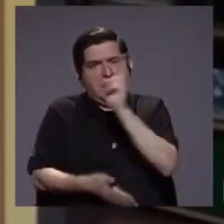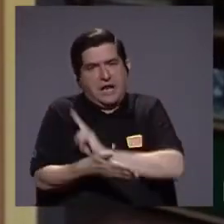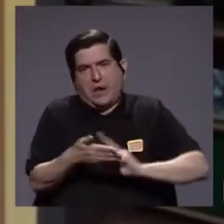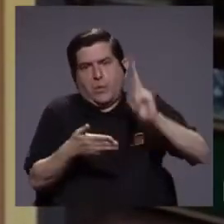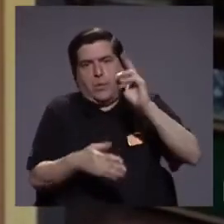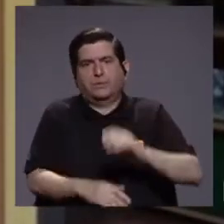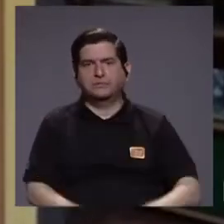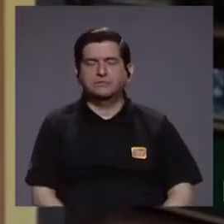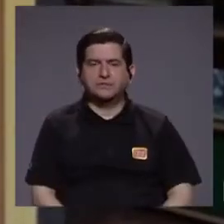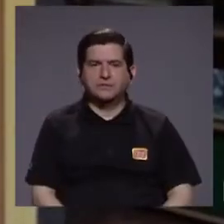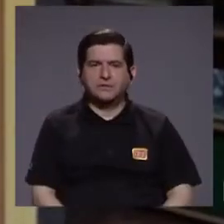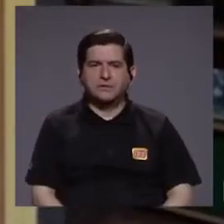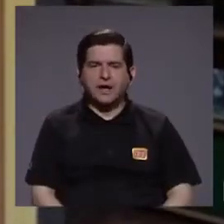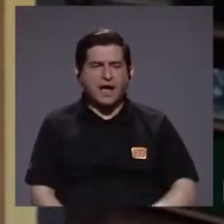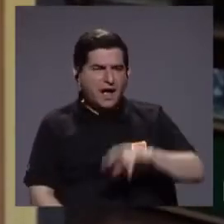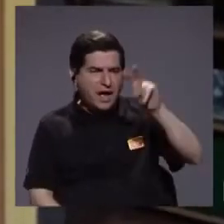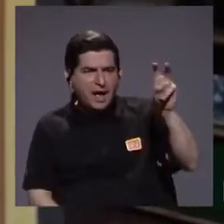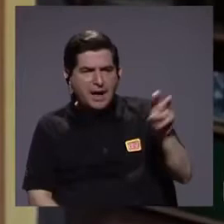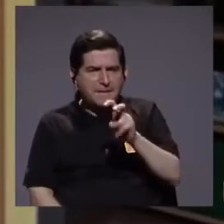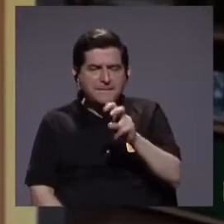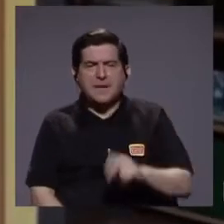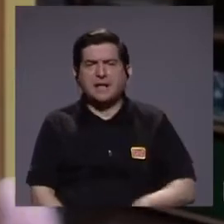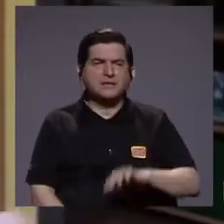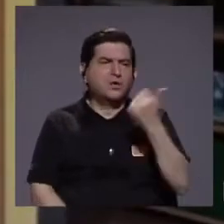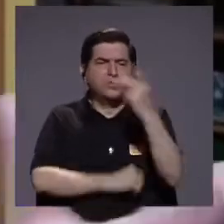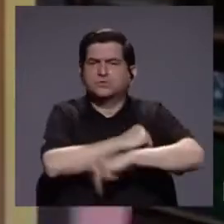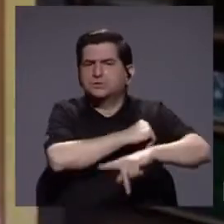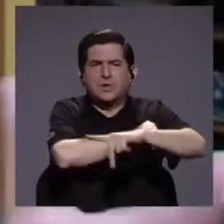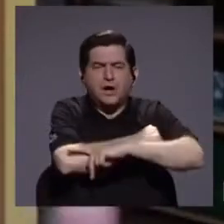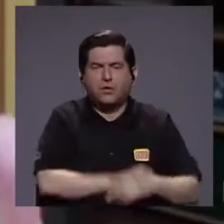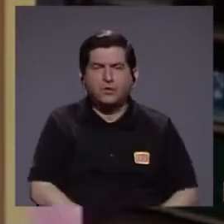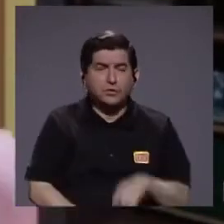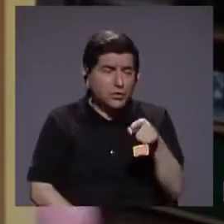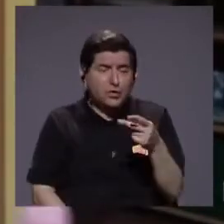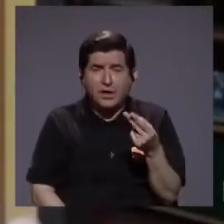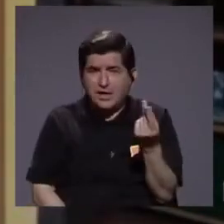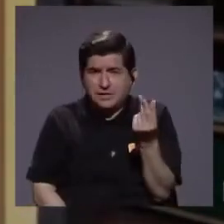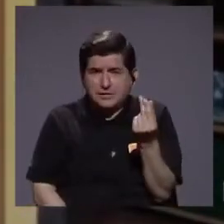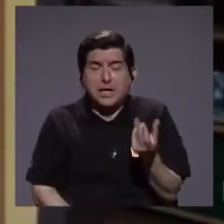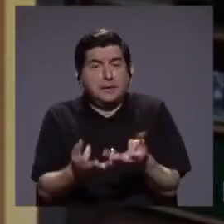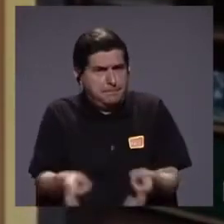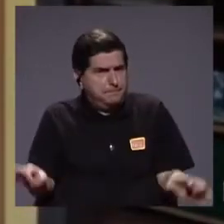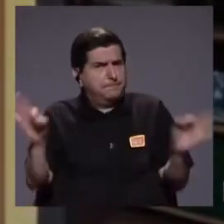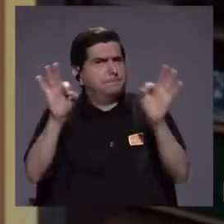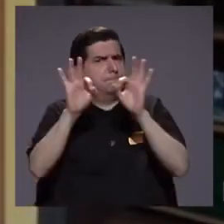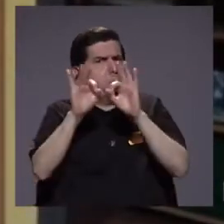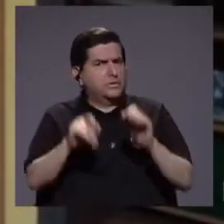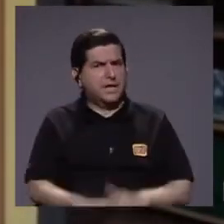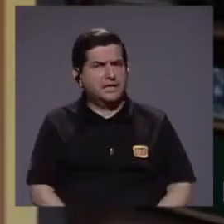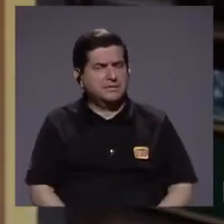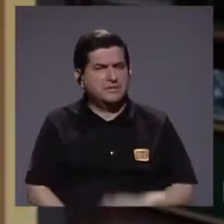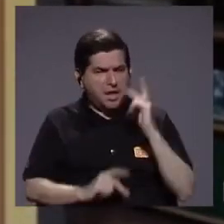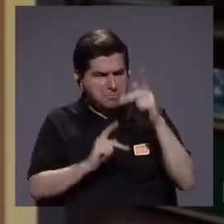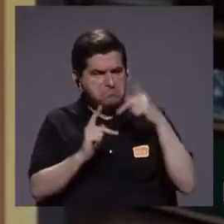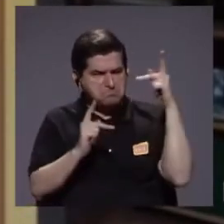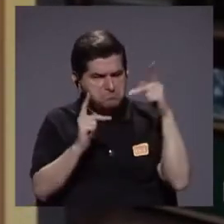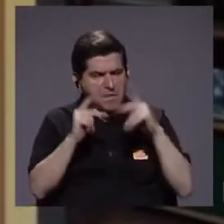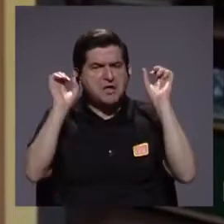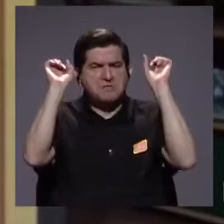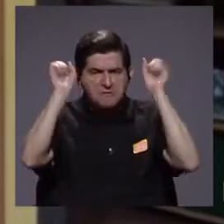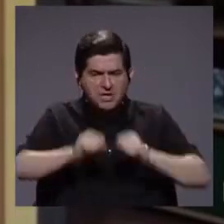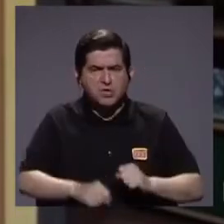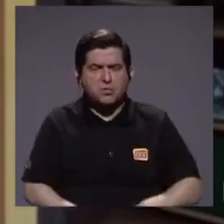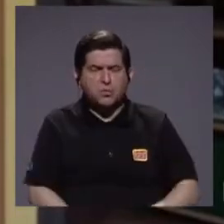universidad, viáticos al exterior. Todo eso estamos hablando de montos muy significativos que perfectamente se le pueden